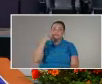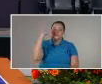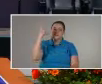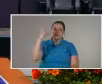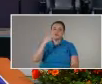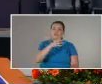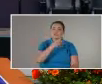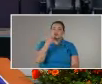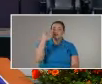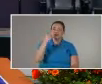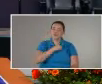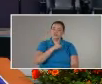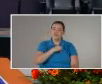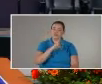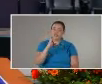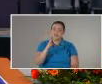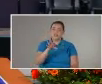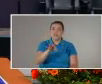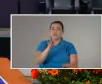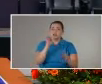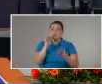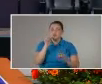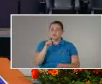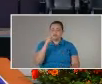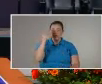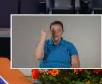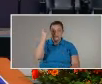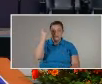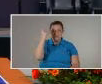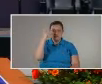Y Dios quiere que encontremos eso y lo entendamos, hermano.